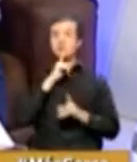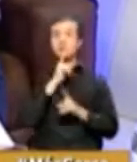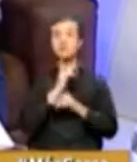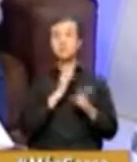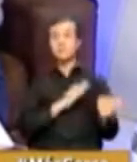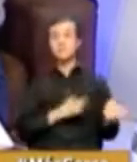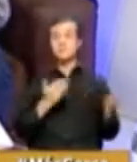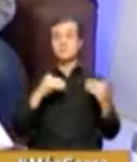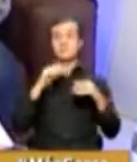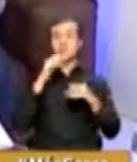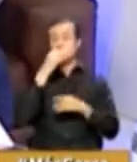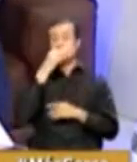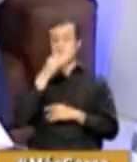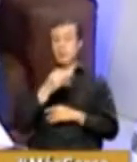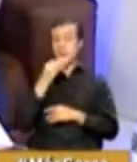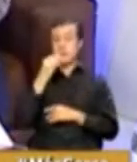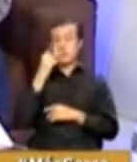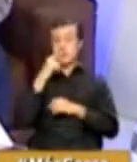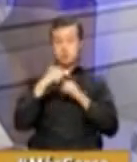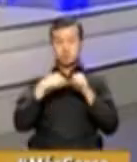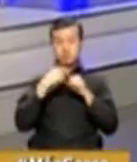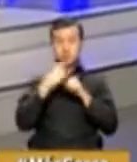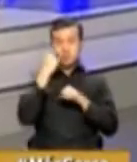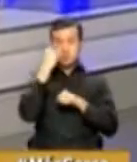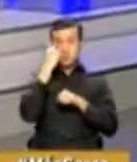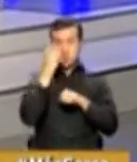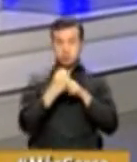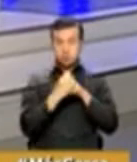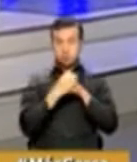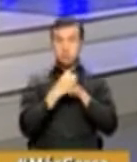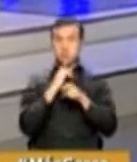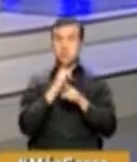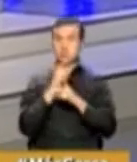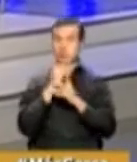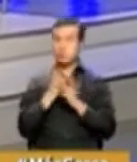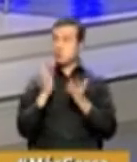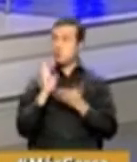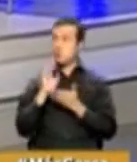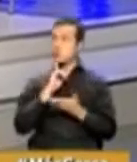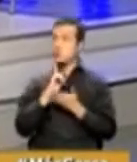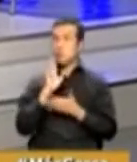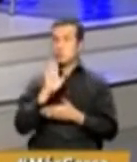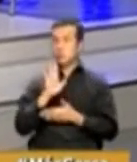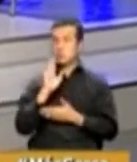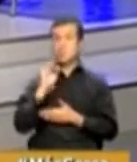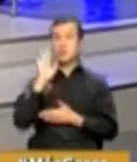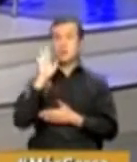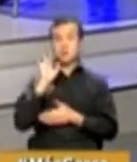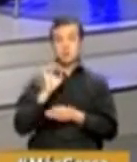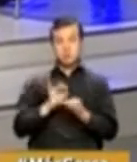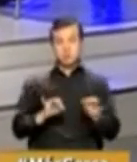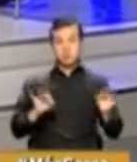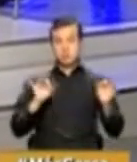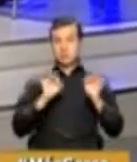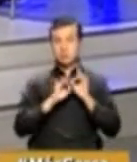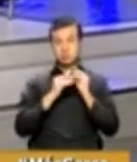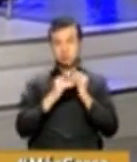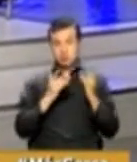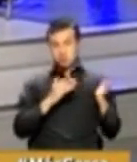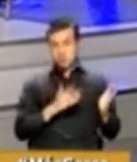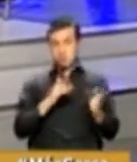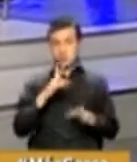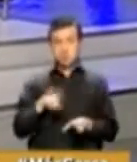más sobre la realidad de las cataratas, lo vamos a conocer a través del testimonio, que es lo más directo y también